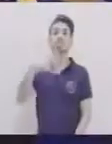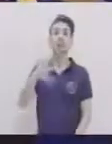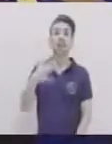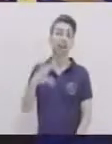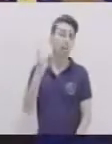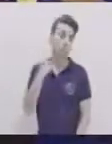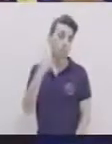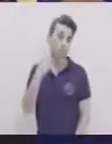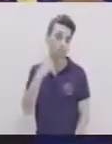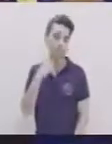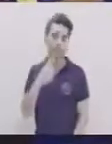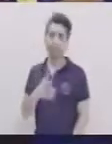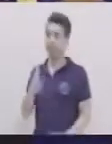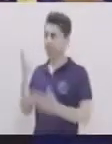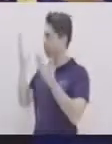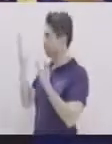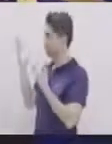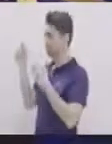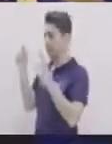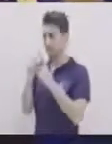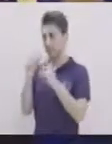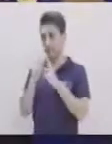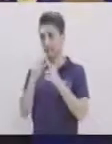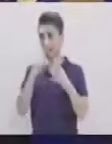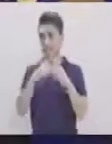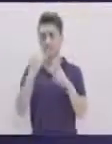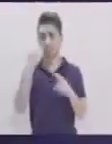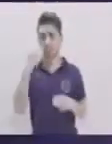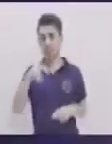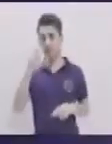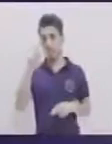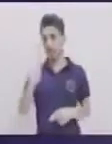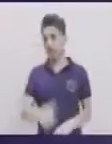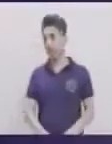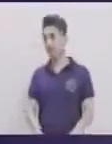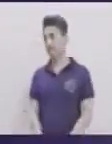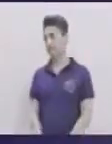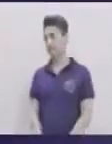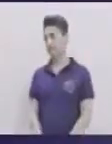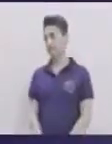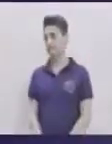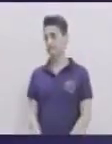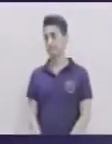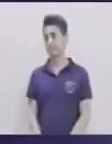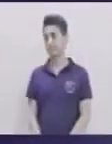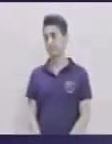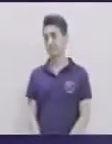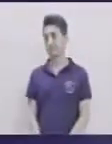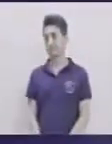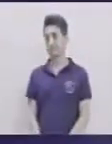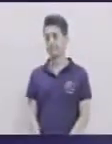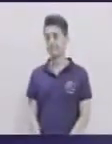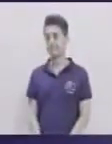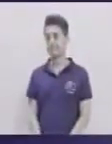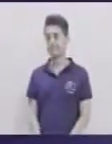Chile en xinca le decimos naqui. Repiten después de mí. Naqui.